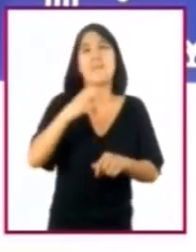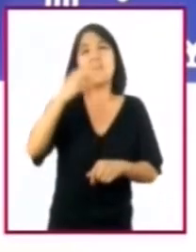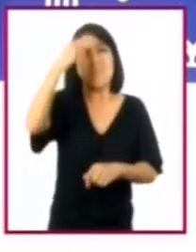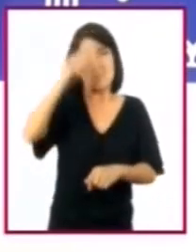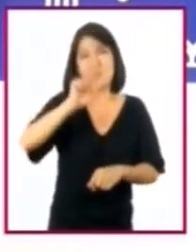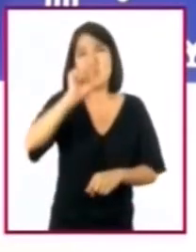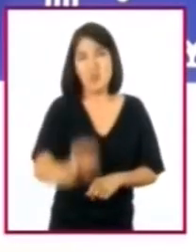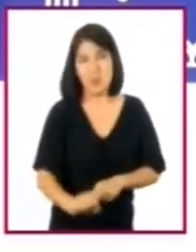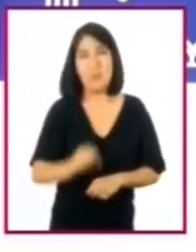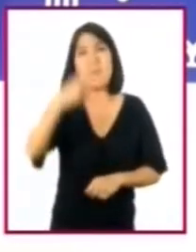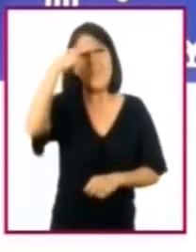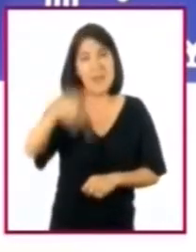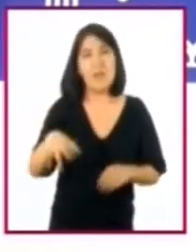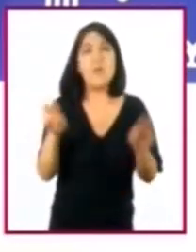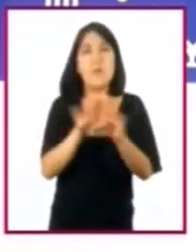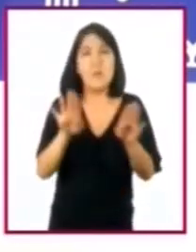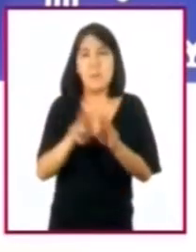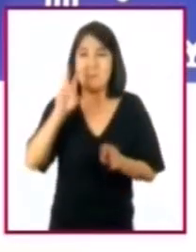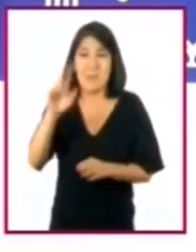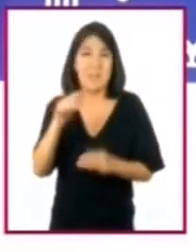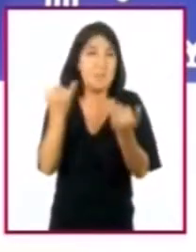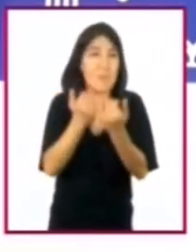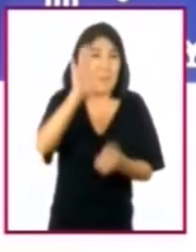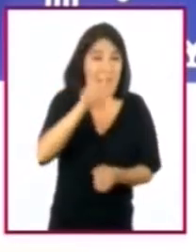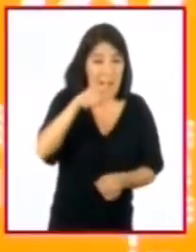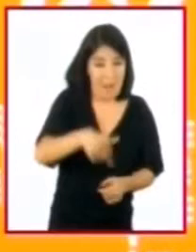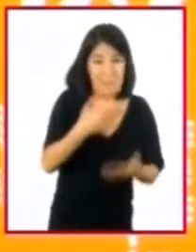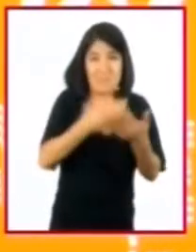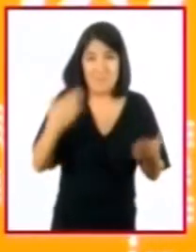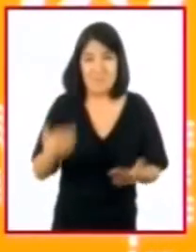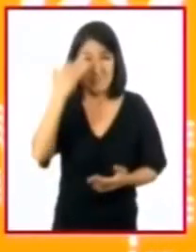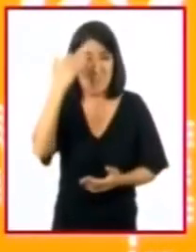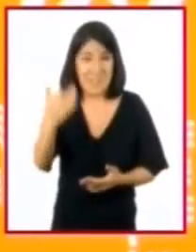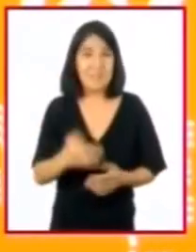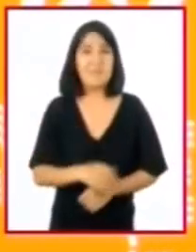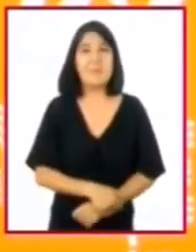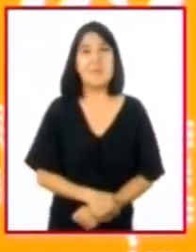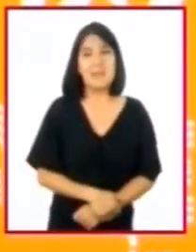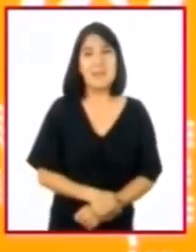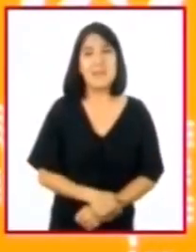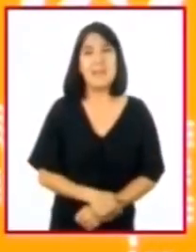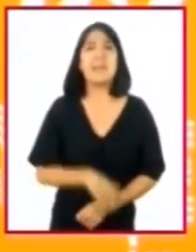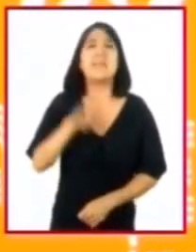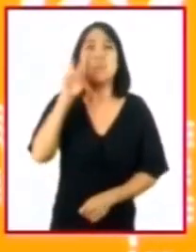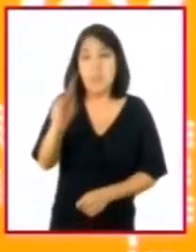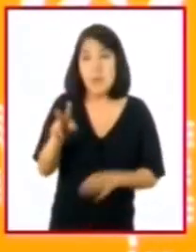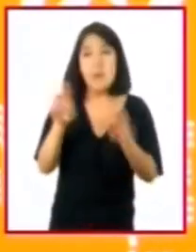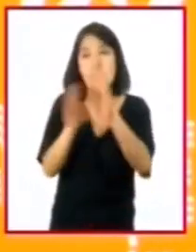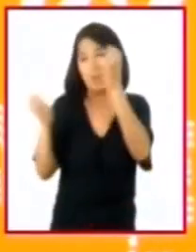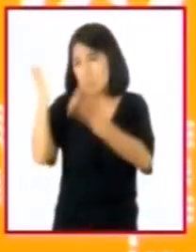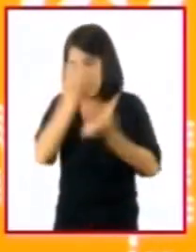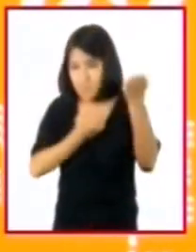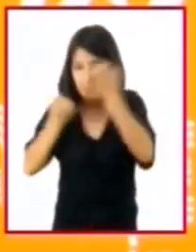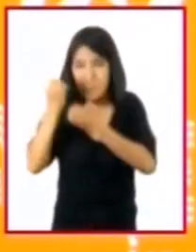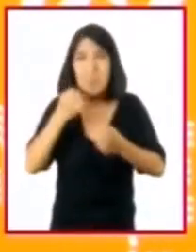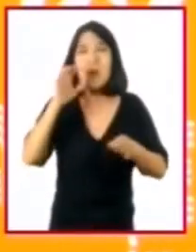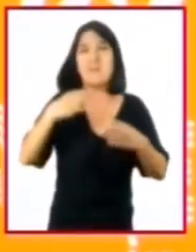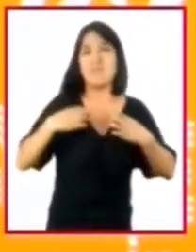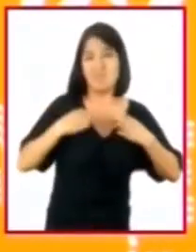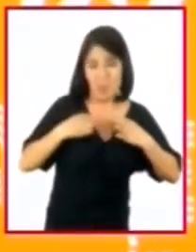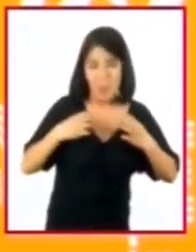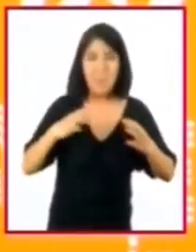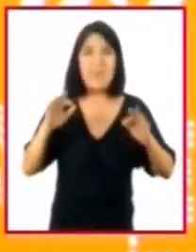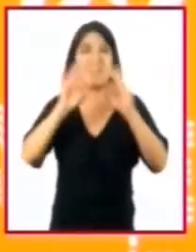encontrar similitudes con la vida de nuestra sociedad? A partir del análisis y estudio de los hallazgos de